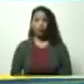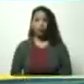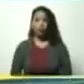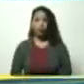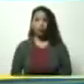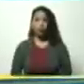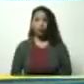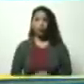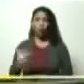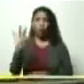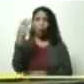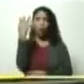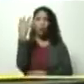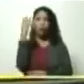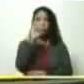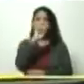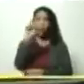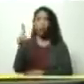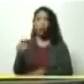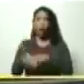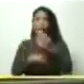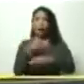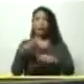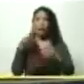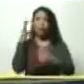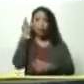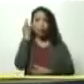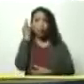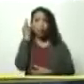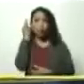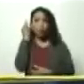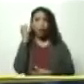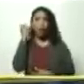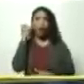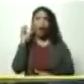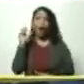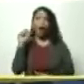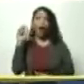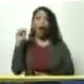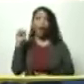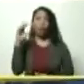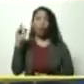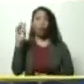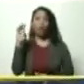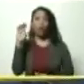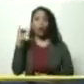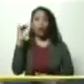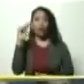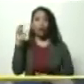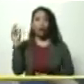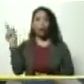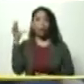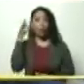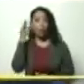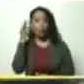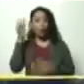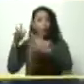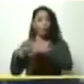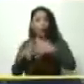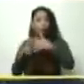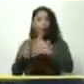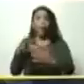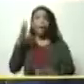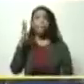la cuarta pregunta la realiza la colega Andreina Itriago de la agencia Bloomberg de los Estados Unidos de Norteamérica